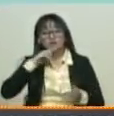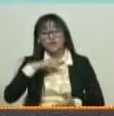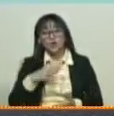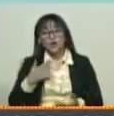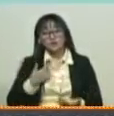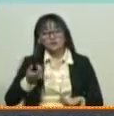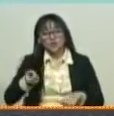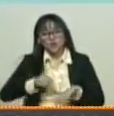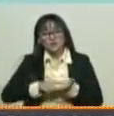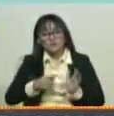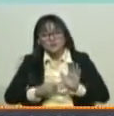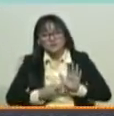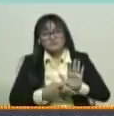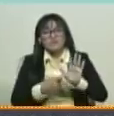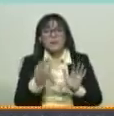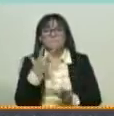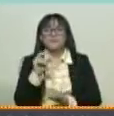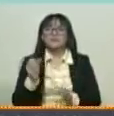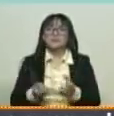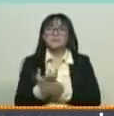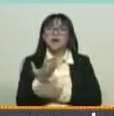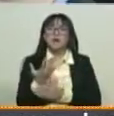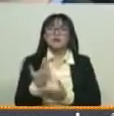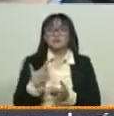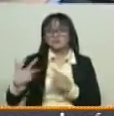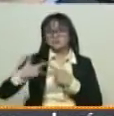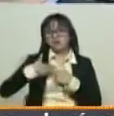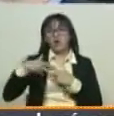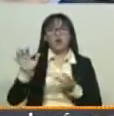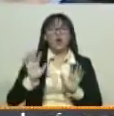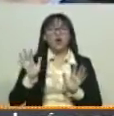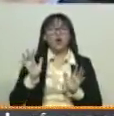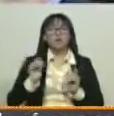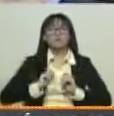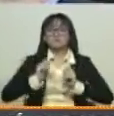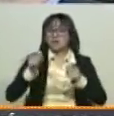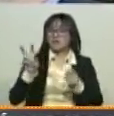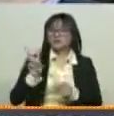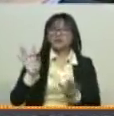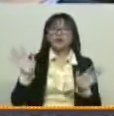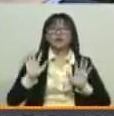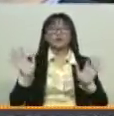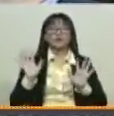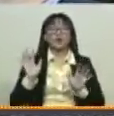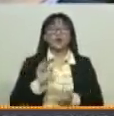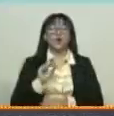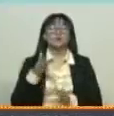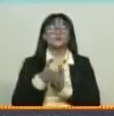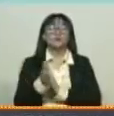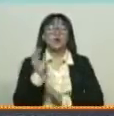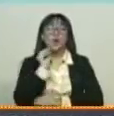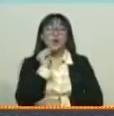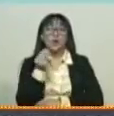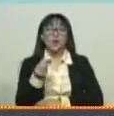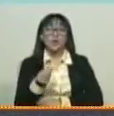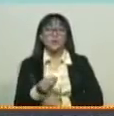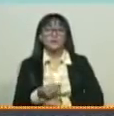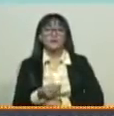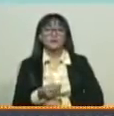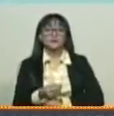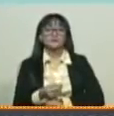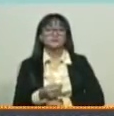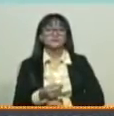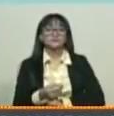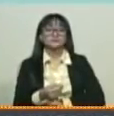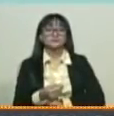a demostrar el 20 de mayo que no nos rendimos y que no entregamos a Venezuela. Y sobre los jóvenes, bueno, yo lo que te puedo